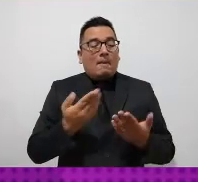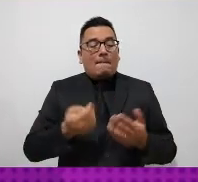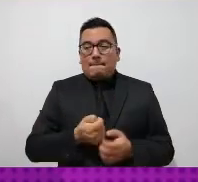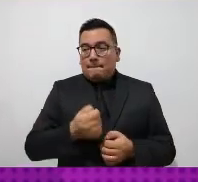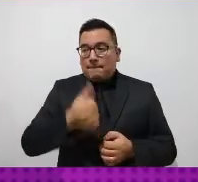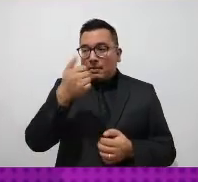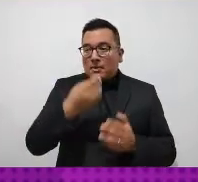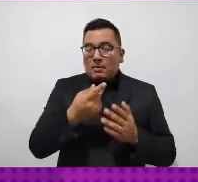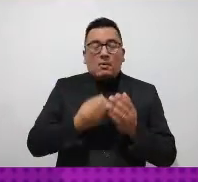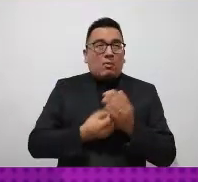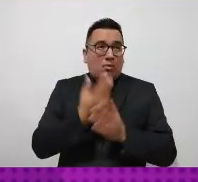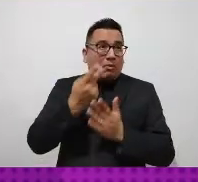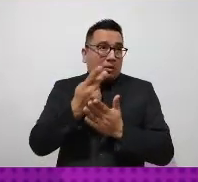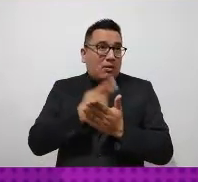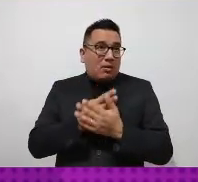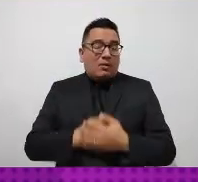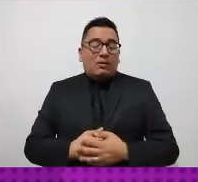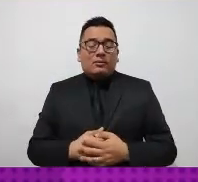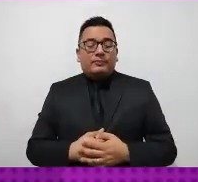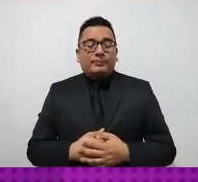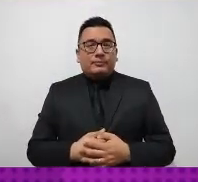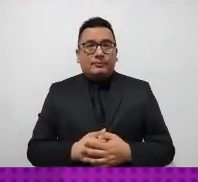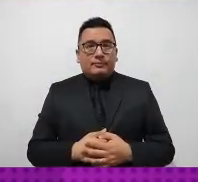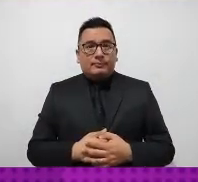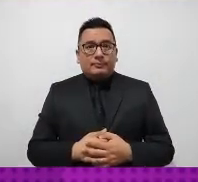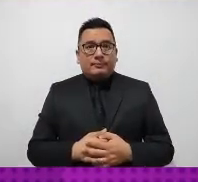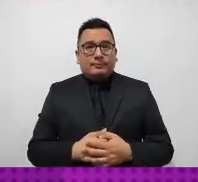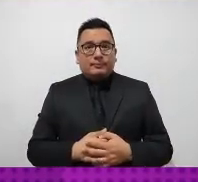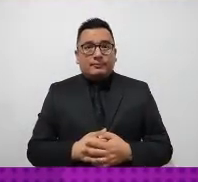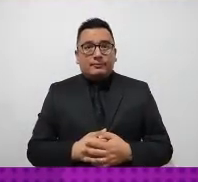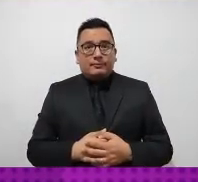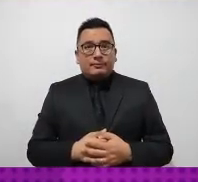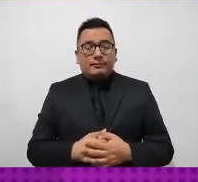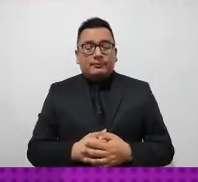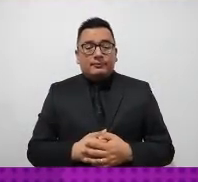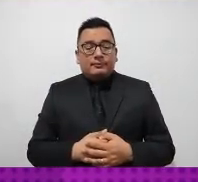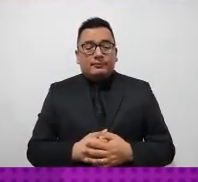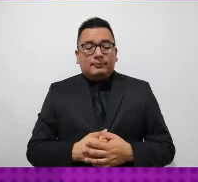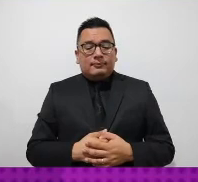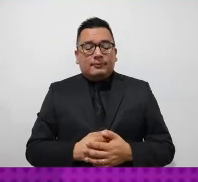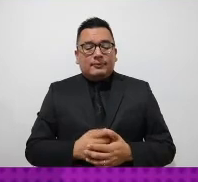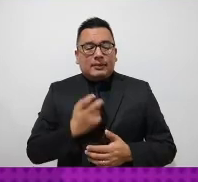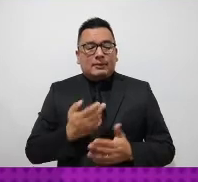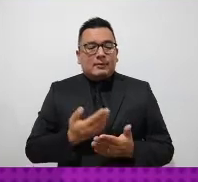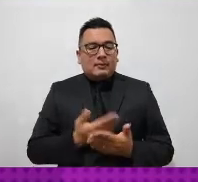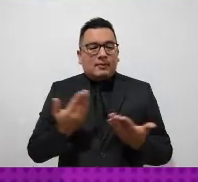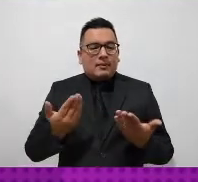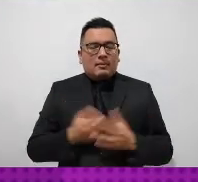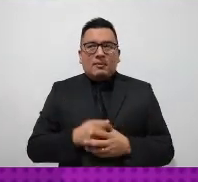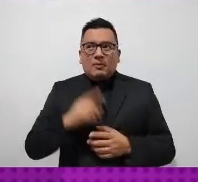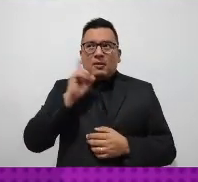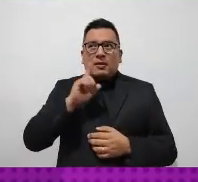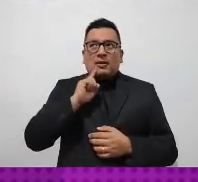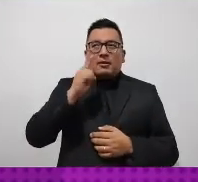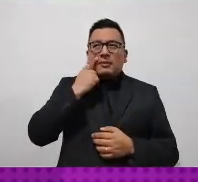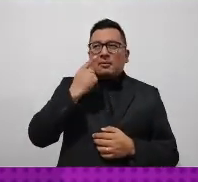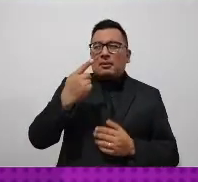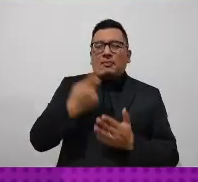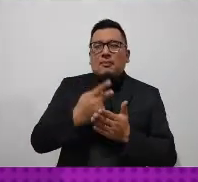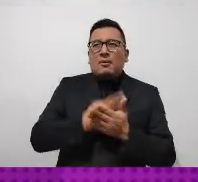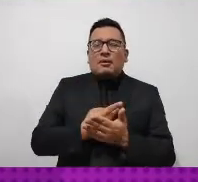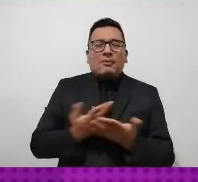se implementa este programa, es el primer año que empezamos a trabajarlo, pues sí, para ellas resultaba extraño